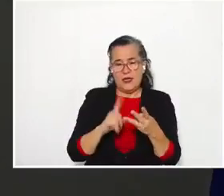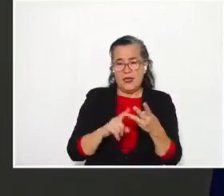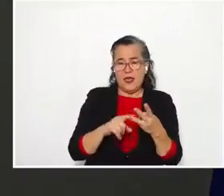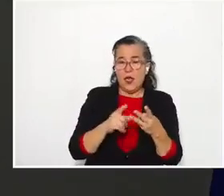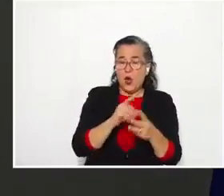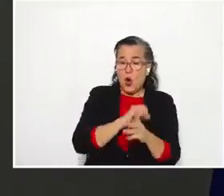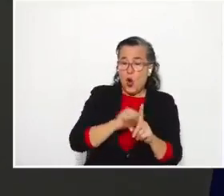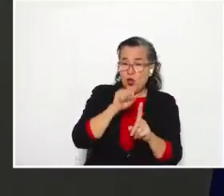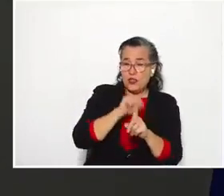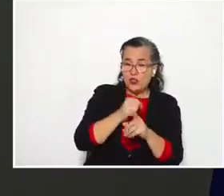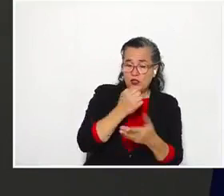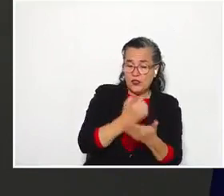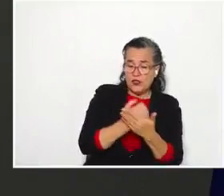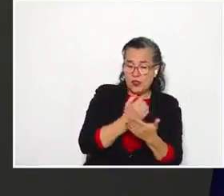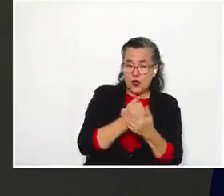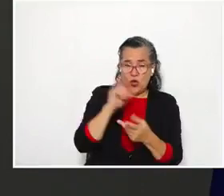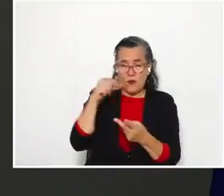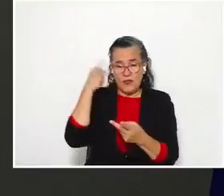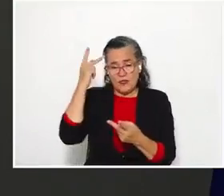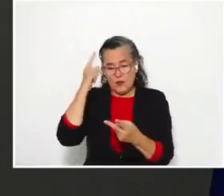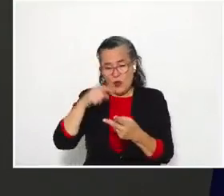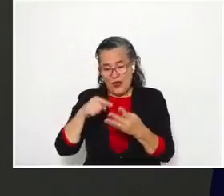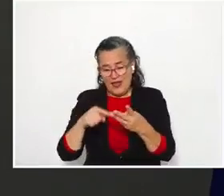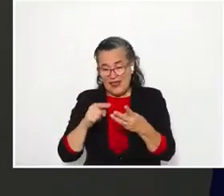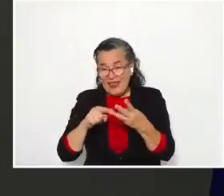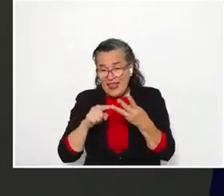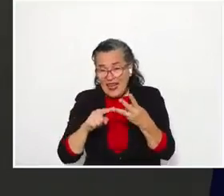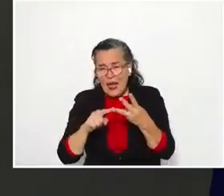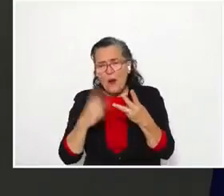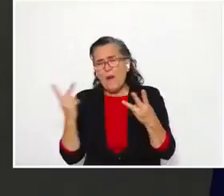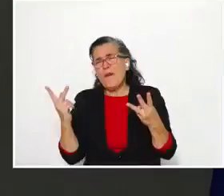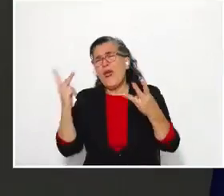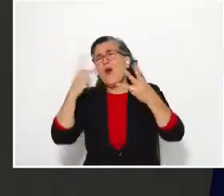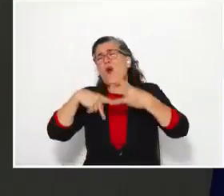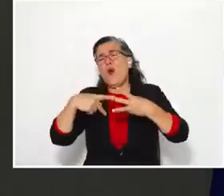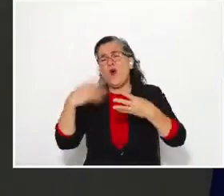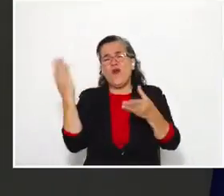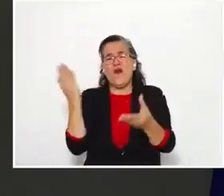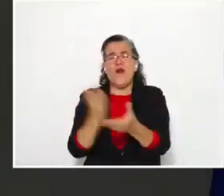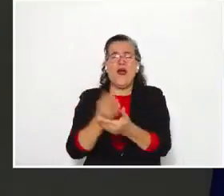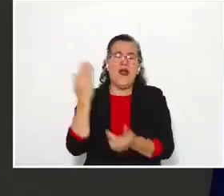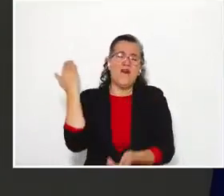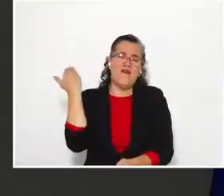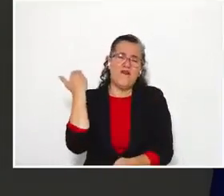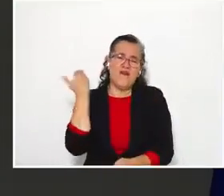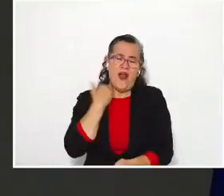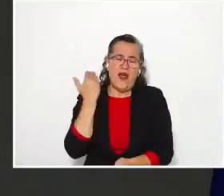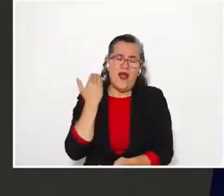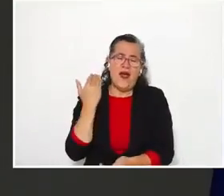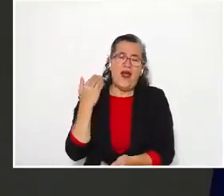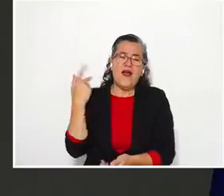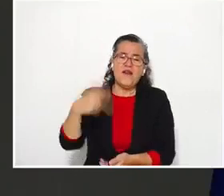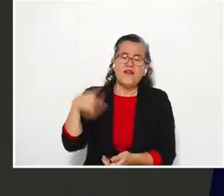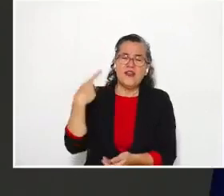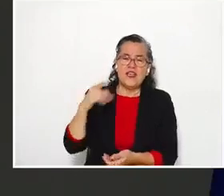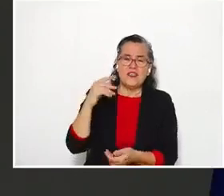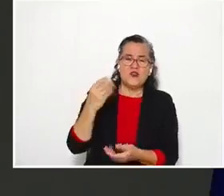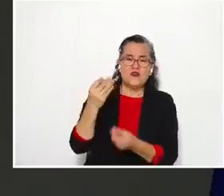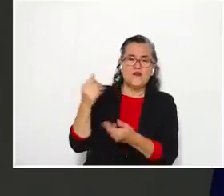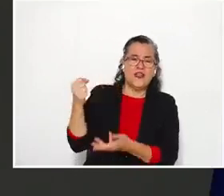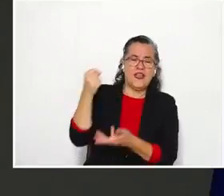condiciones económicas y políticas han exacerbado aún más los riesgos financieros para la educación superior